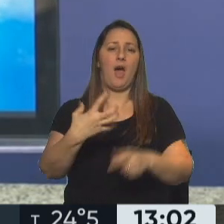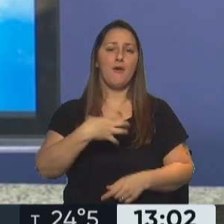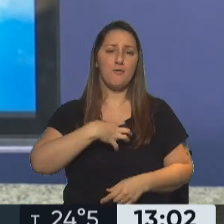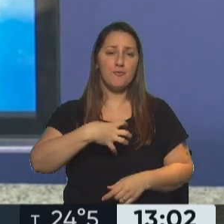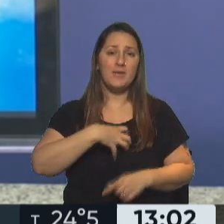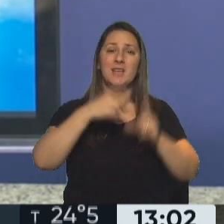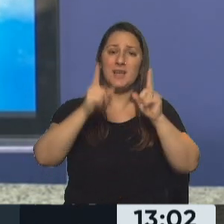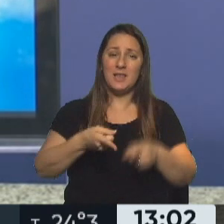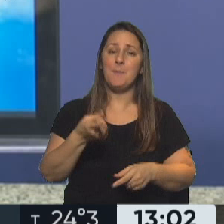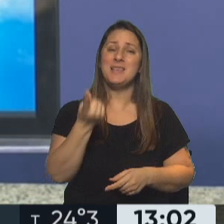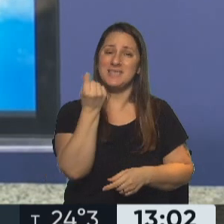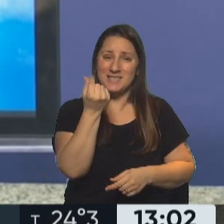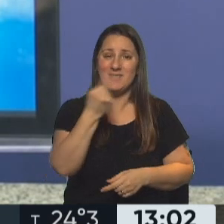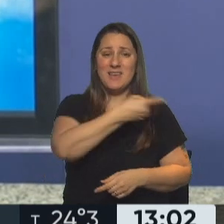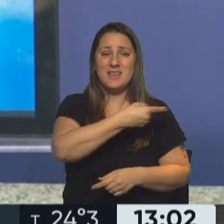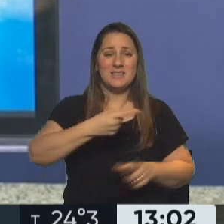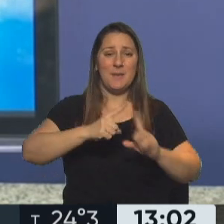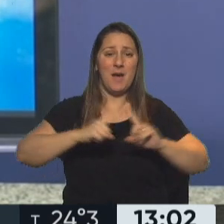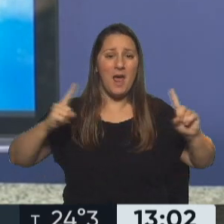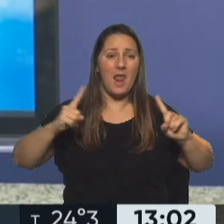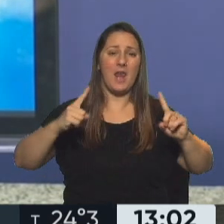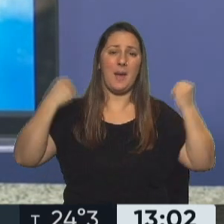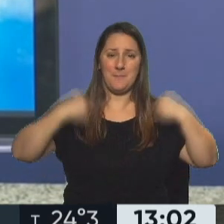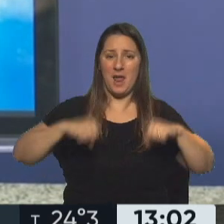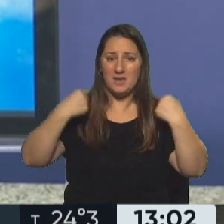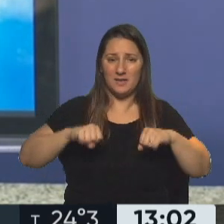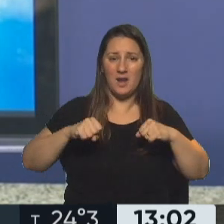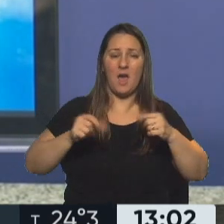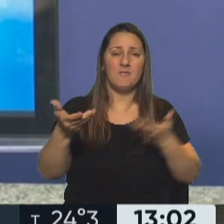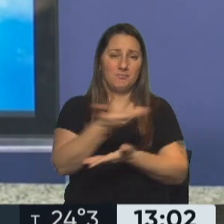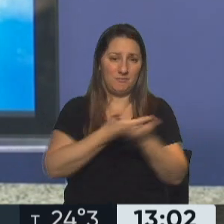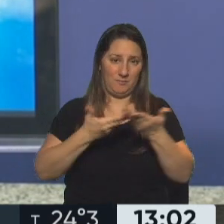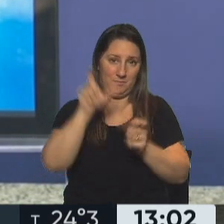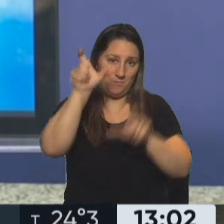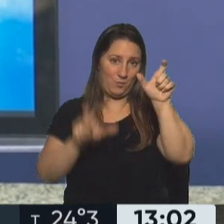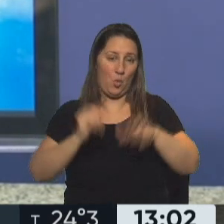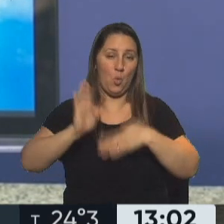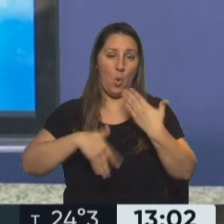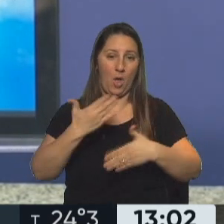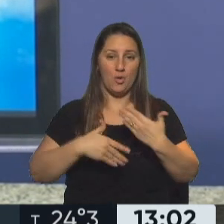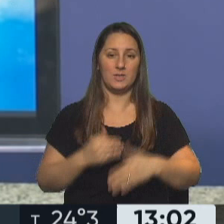sobre todo no sirve también la semana larga de recuperar a los futbolistas que es sumamente importante